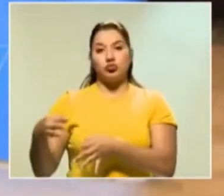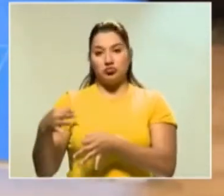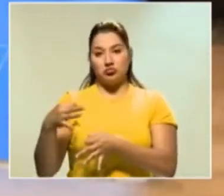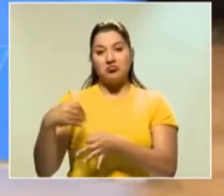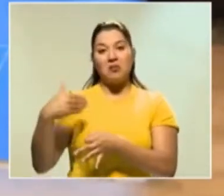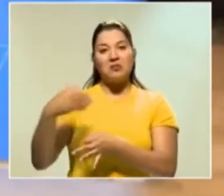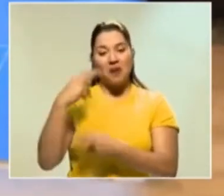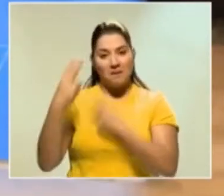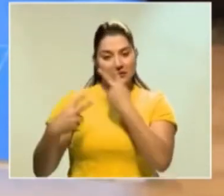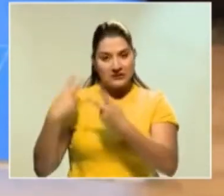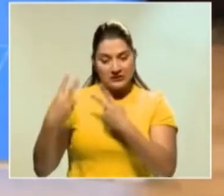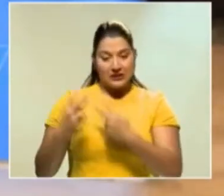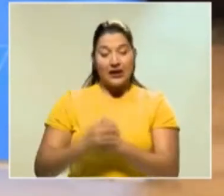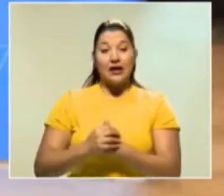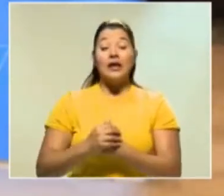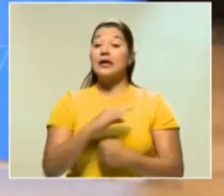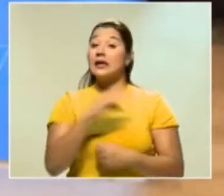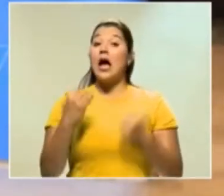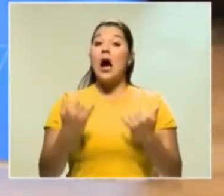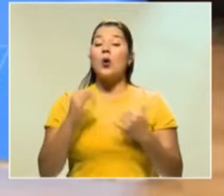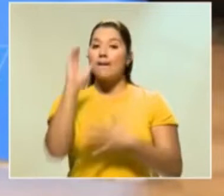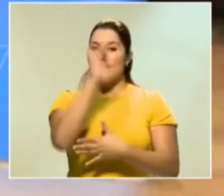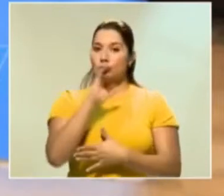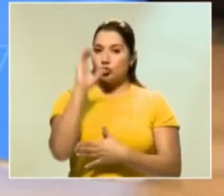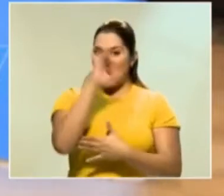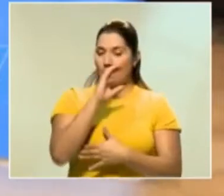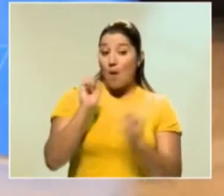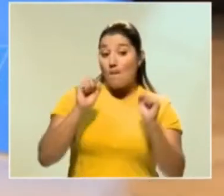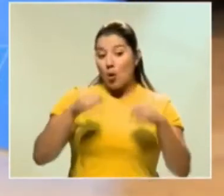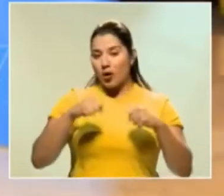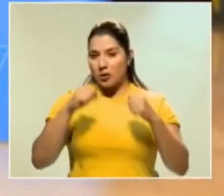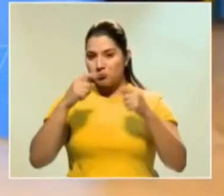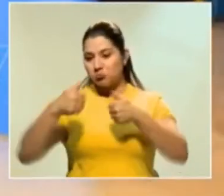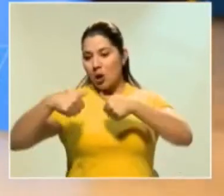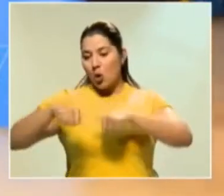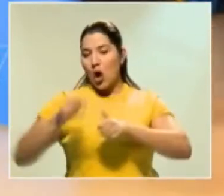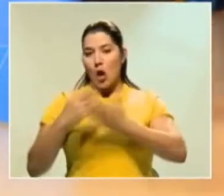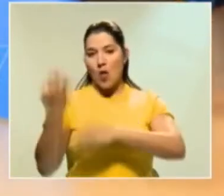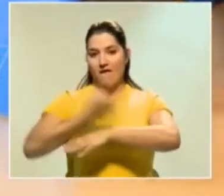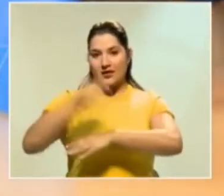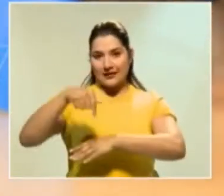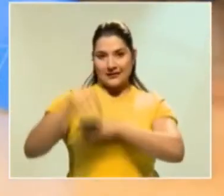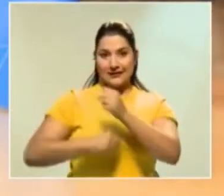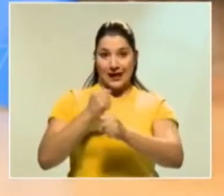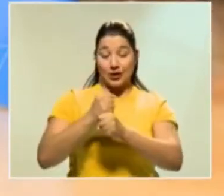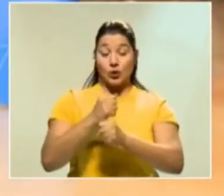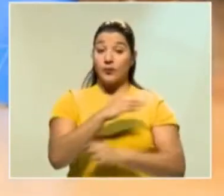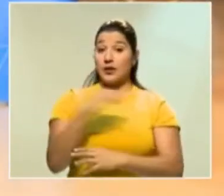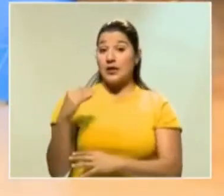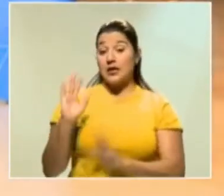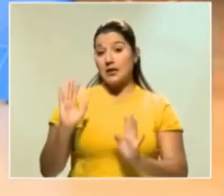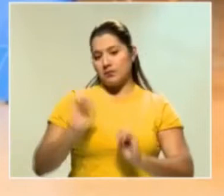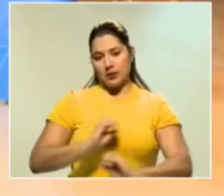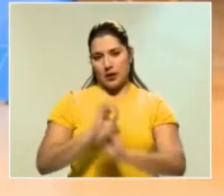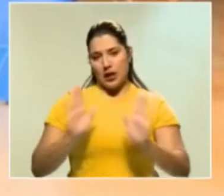Árabes Unidos. Lo que se está buscando es conseguir una fecha en este año. Y no,